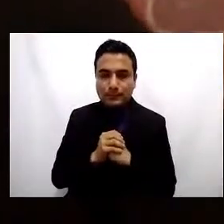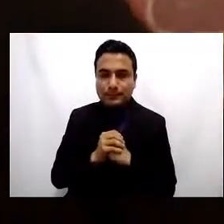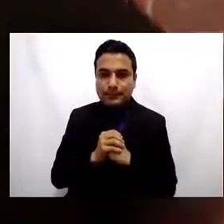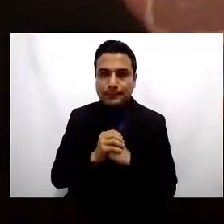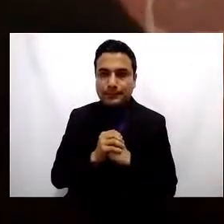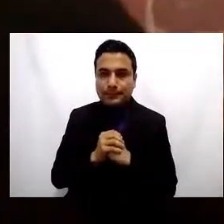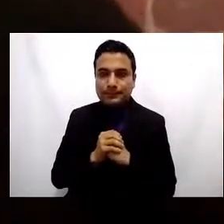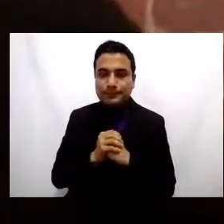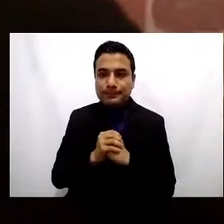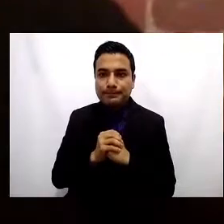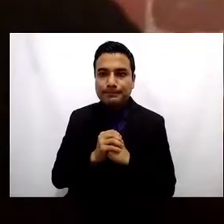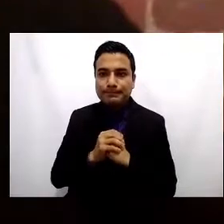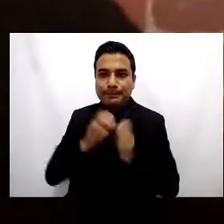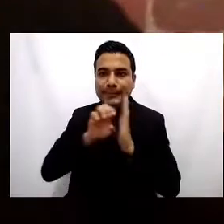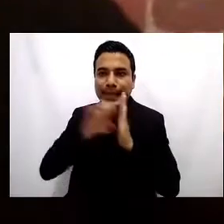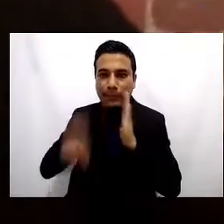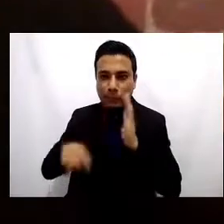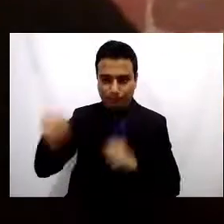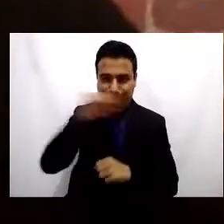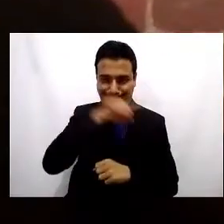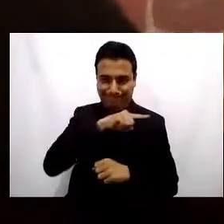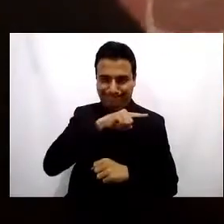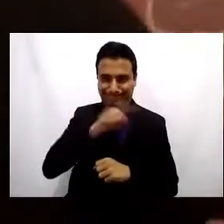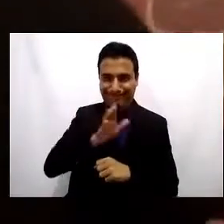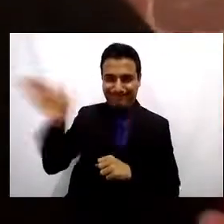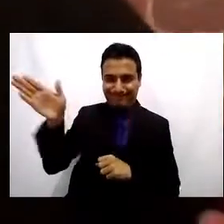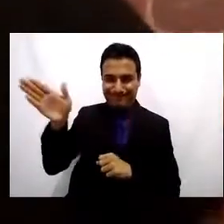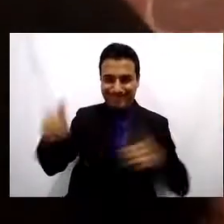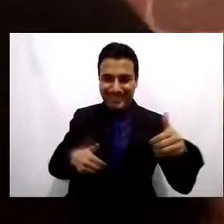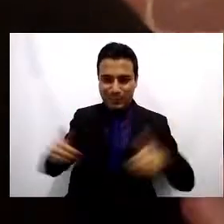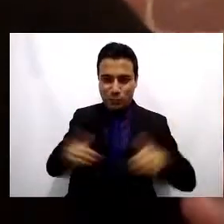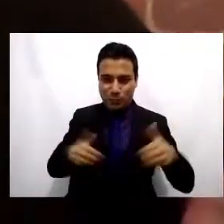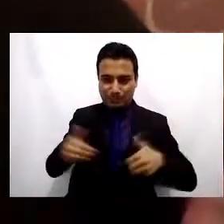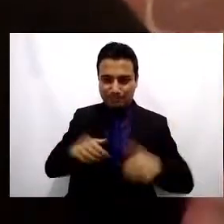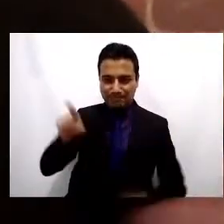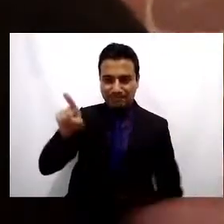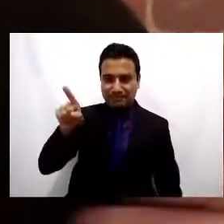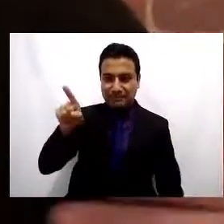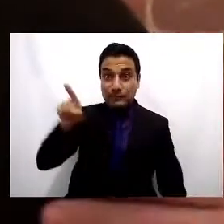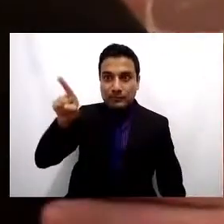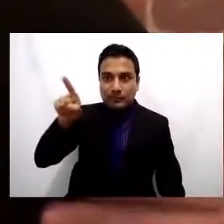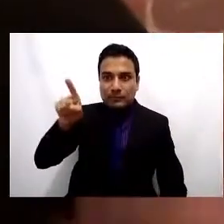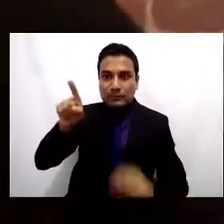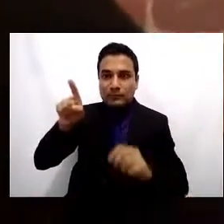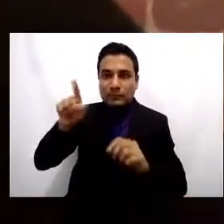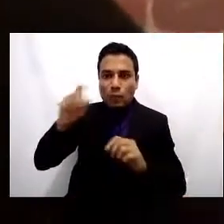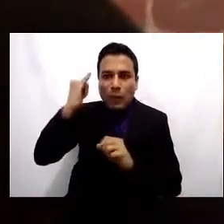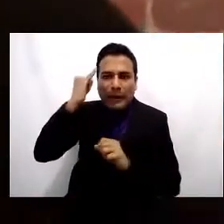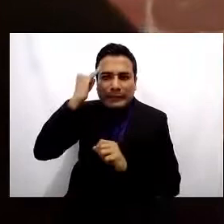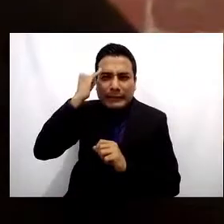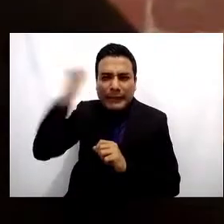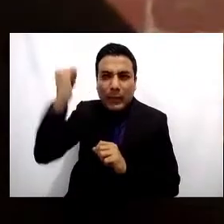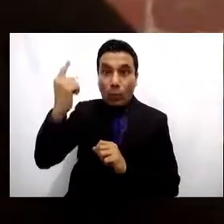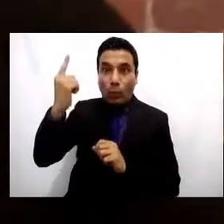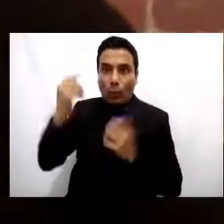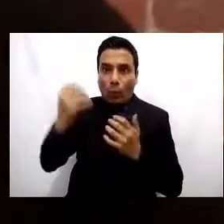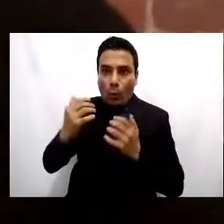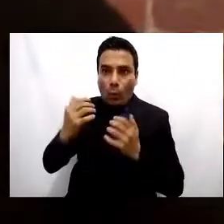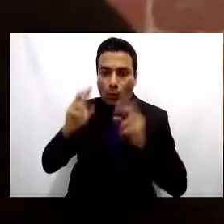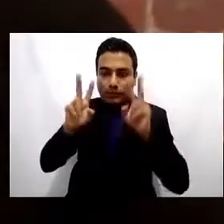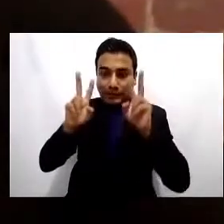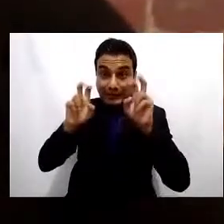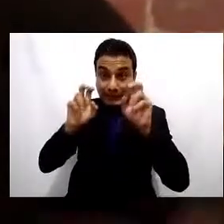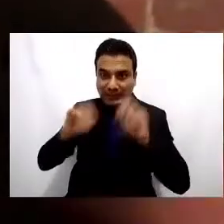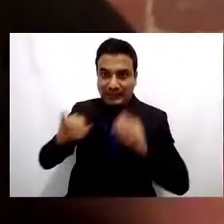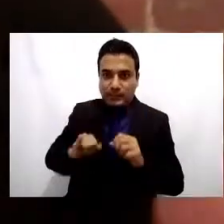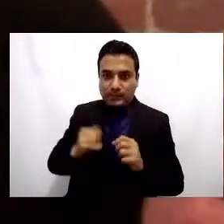cuando nosotros vemos una obra de teatro y en una obra de teatro encontramos una idea trascendente, no me refiero a la idea argumental, me refiero